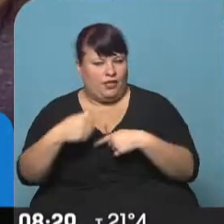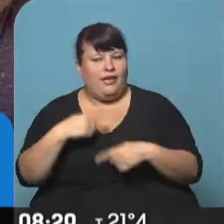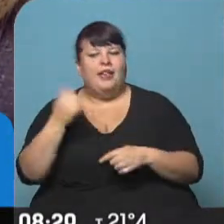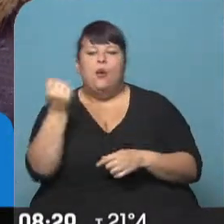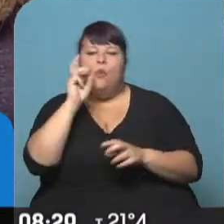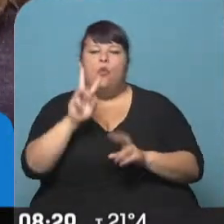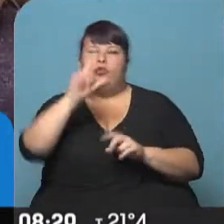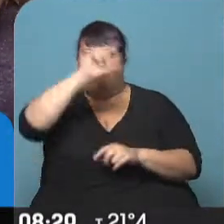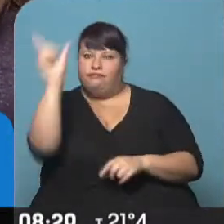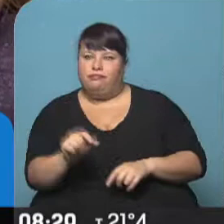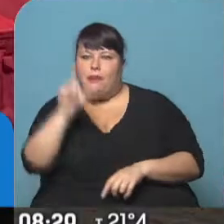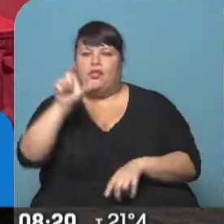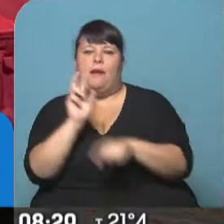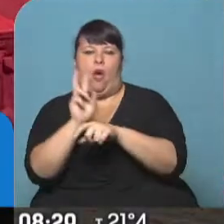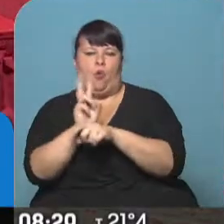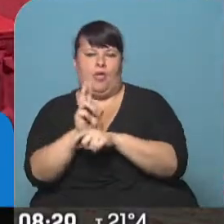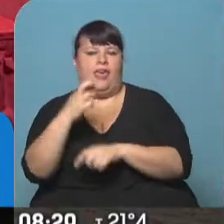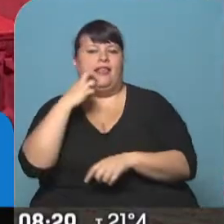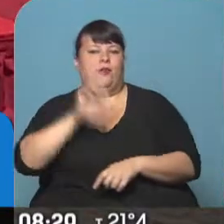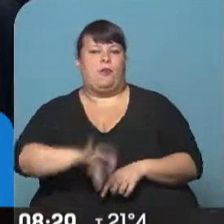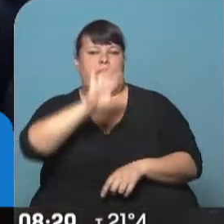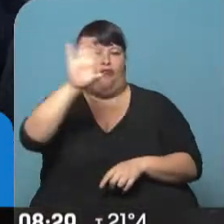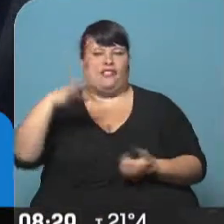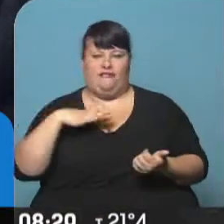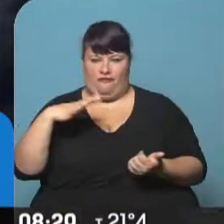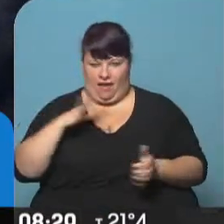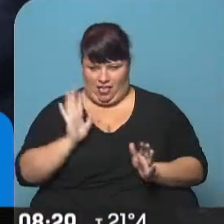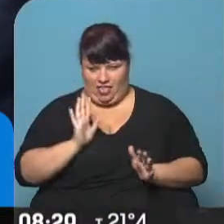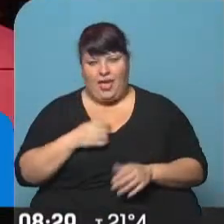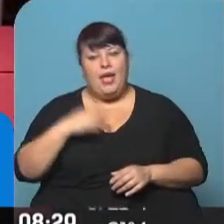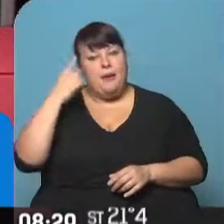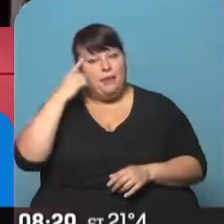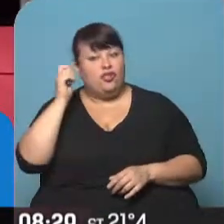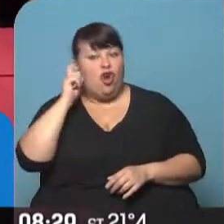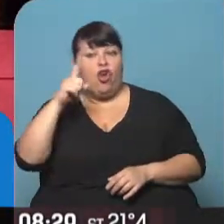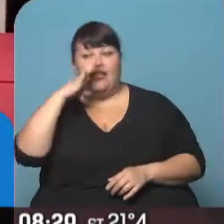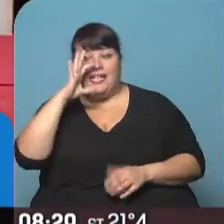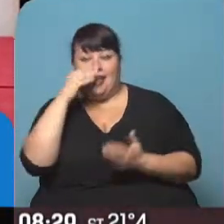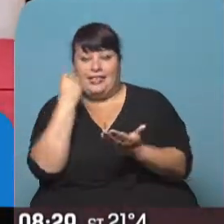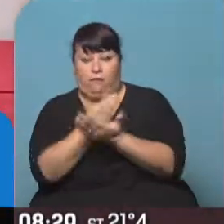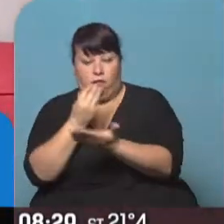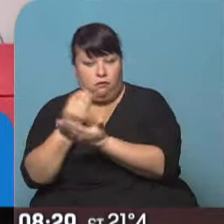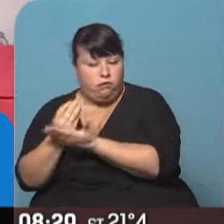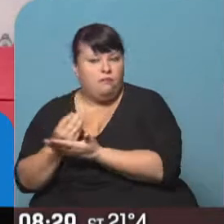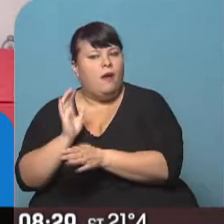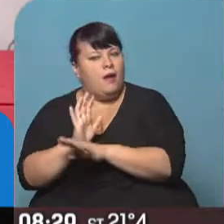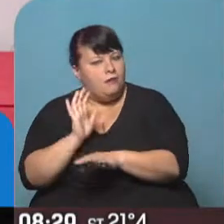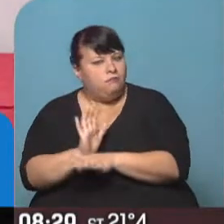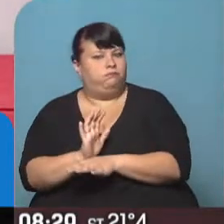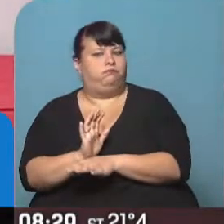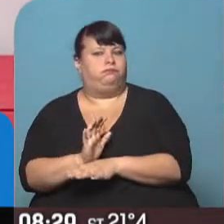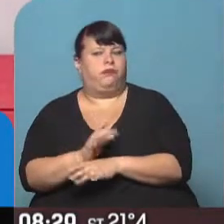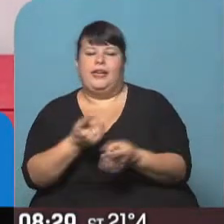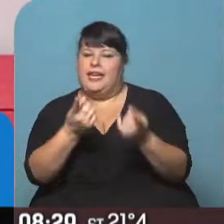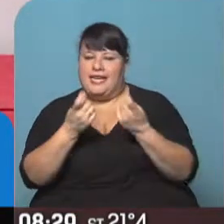nacionalizar esta figura de protección en 19 provincias donde faltan creemos que te haber tenido 70 postulantes significa la